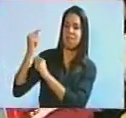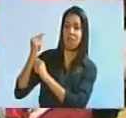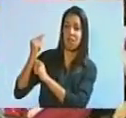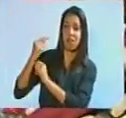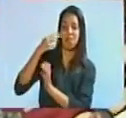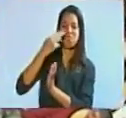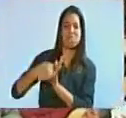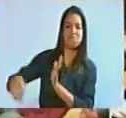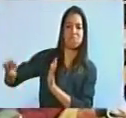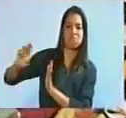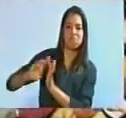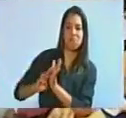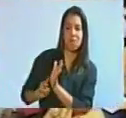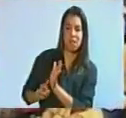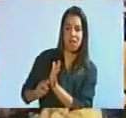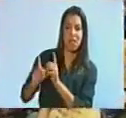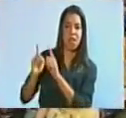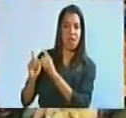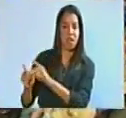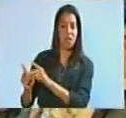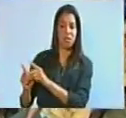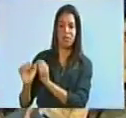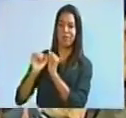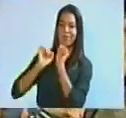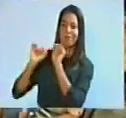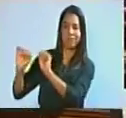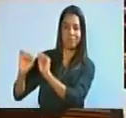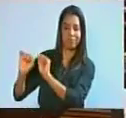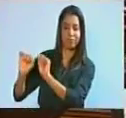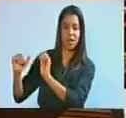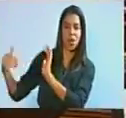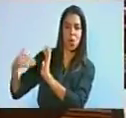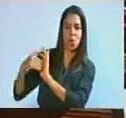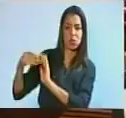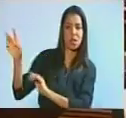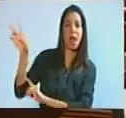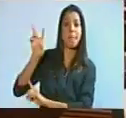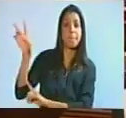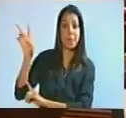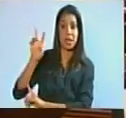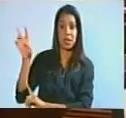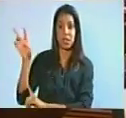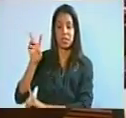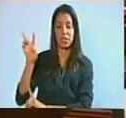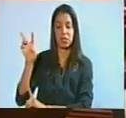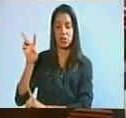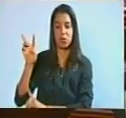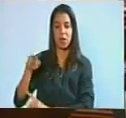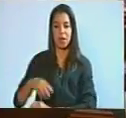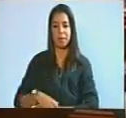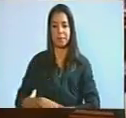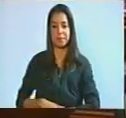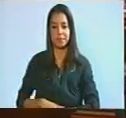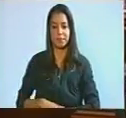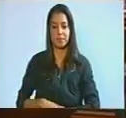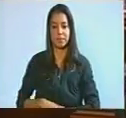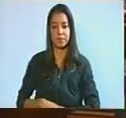unilaterales adoptadas por la Unión Europea en contra de la República Bolivariana de Venezuela.